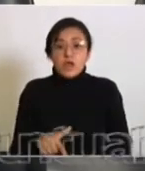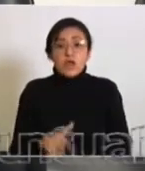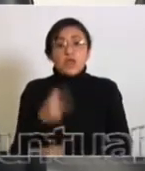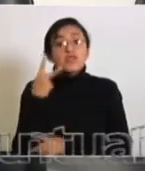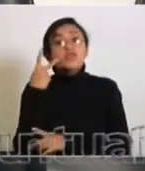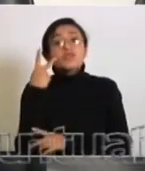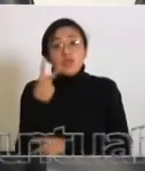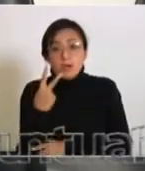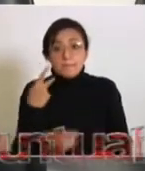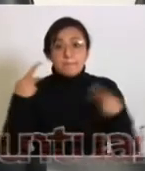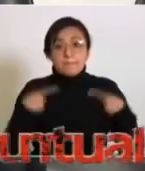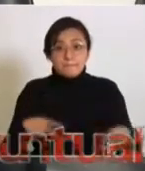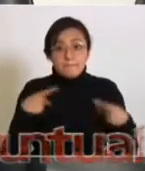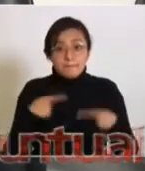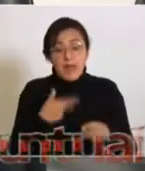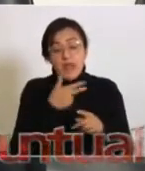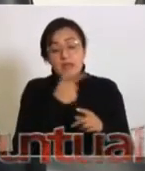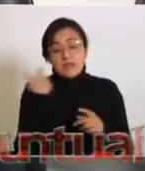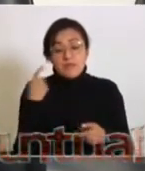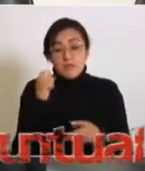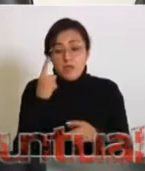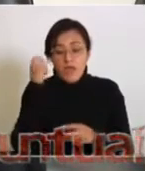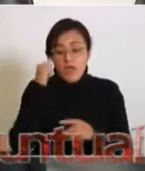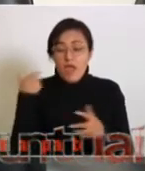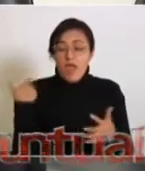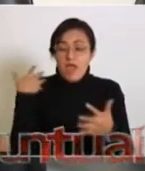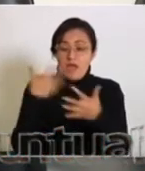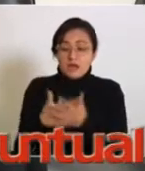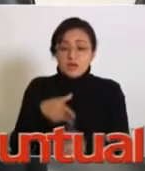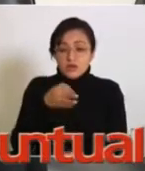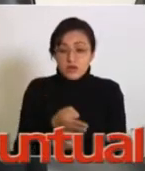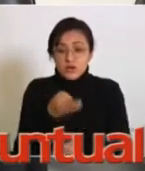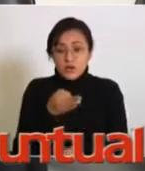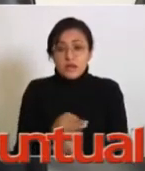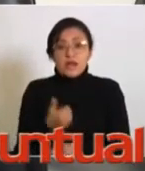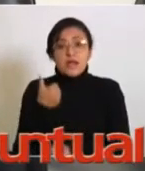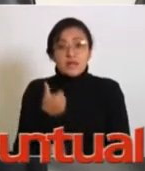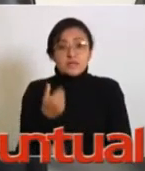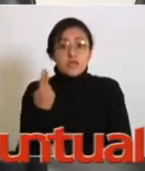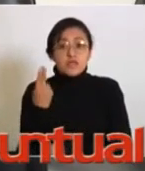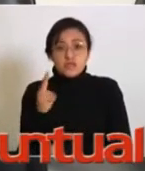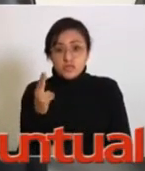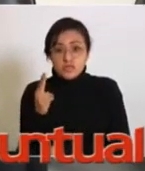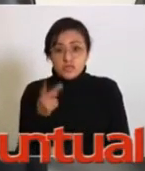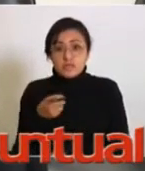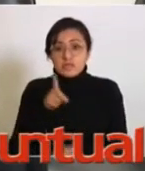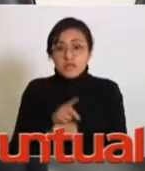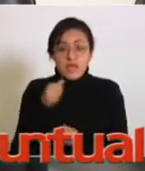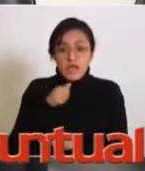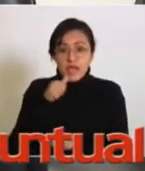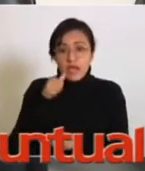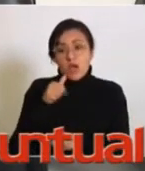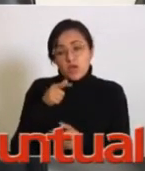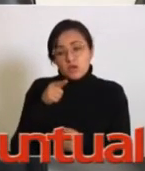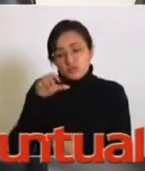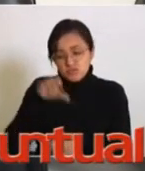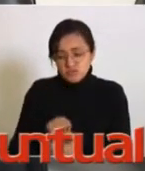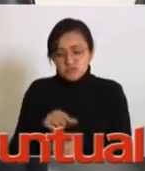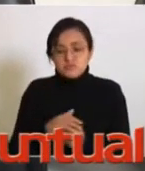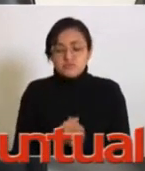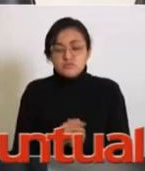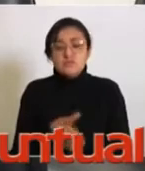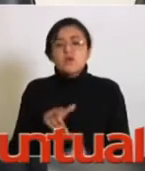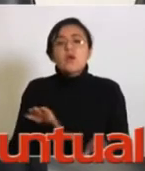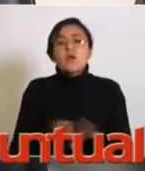328.702 personas hasta la fecha de hoy, del 21 de abril al corte de 6 de noviembre, que es el día de hoy. ¿Cómo